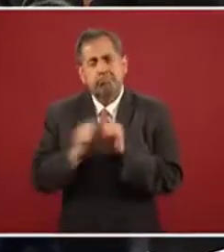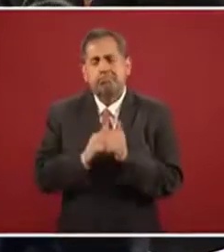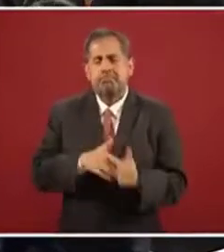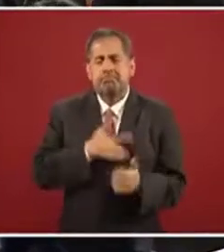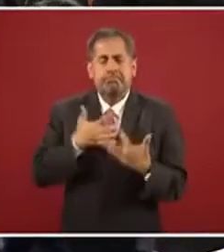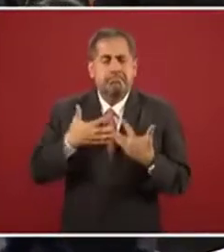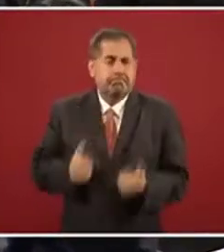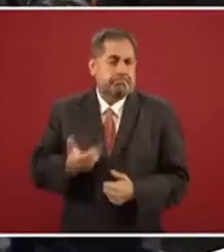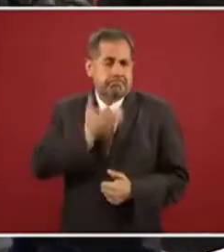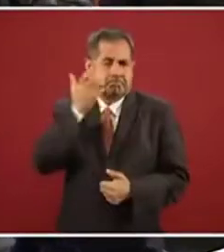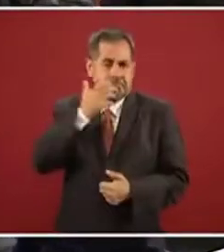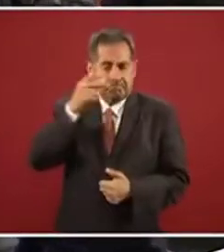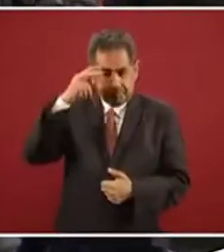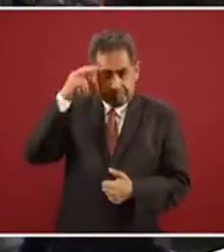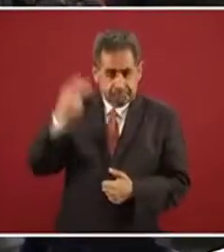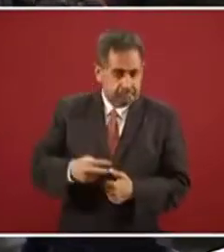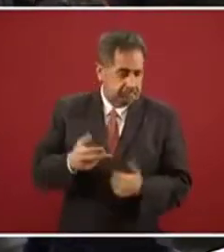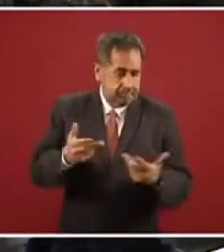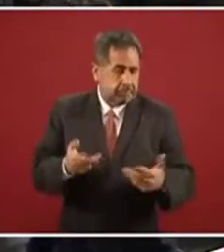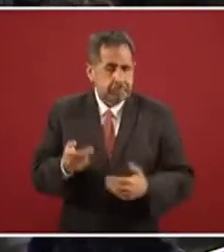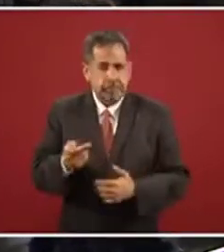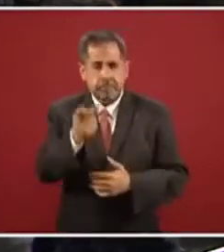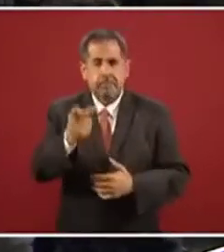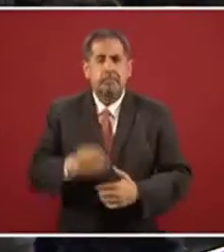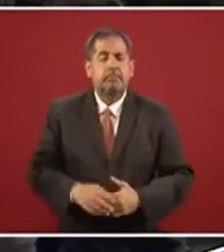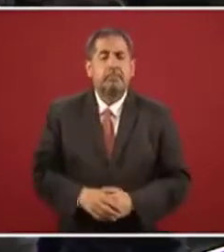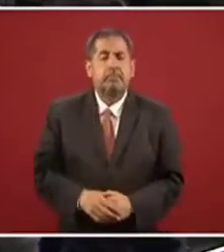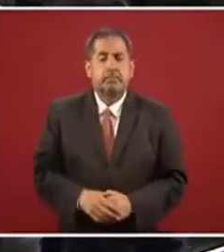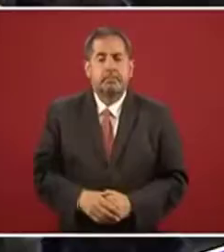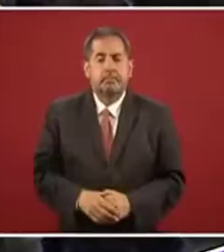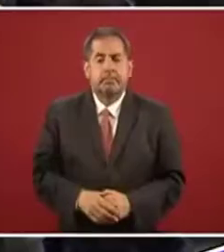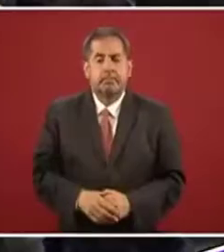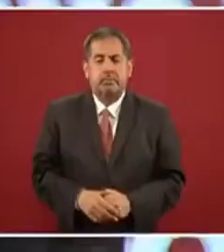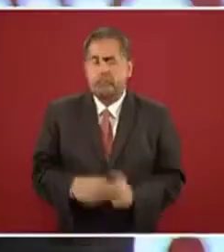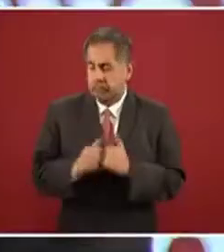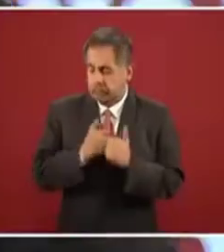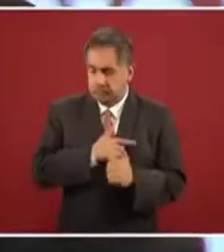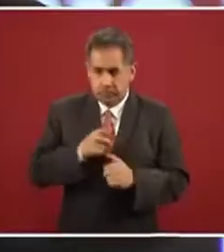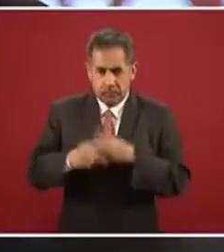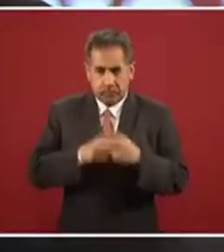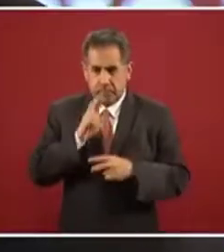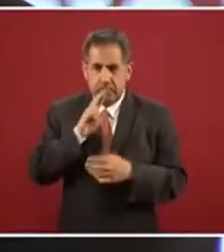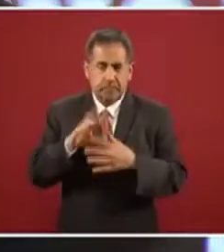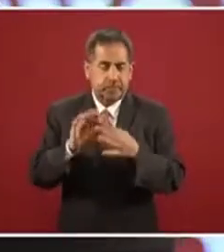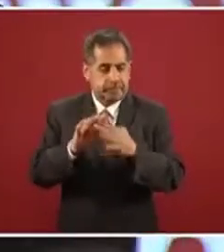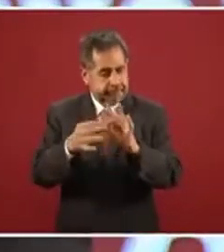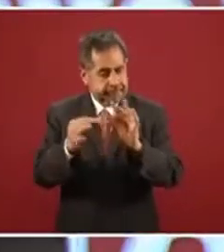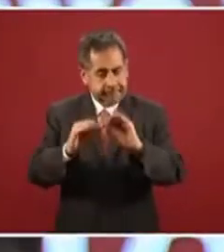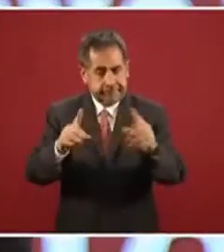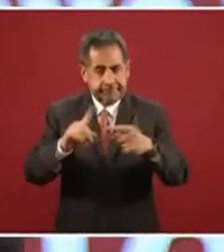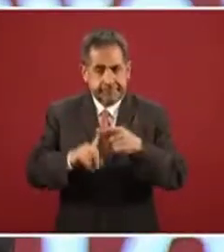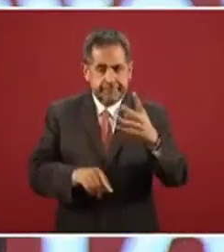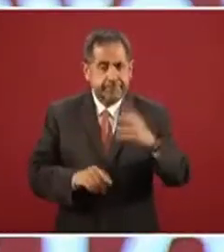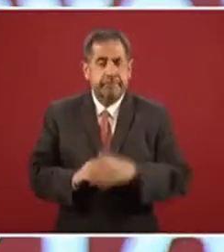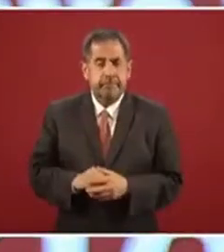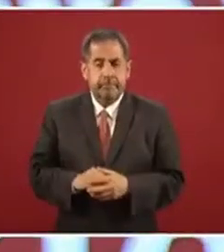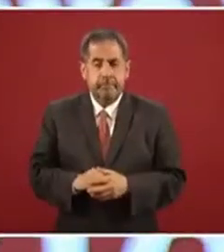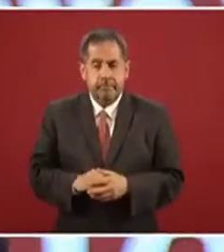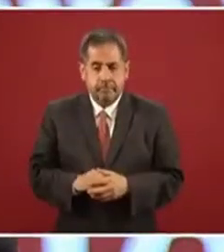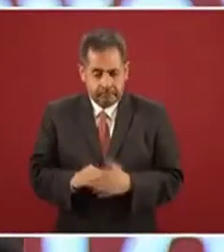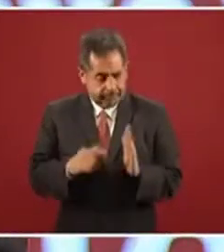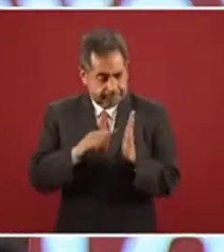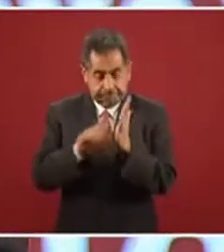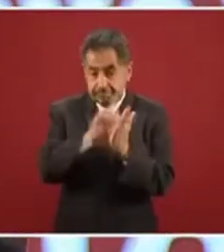humanismo tradicional de la política diplomática mexicana. Con mucho gusto, nada más le hago varias precisiones. En primer lugar, lo que estamos haciendo es cumplir